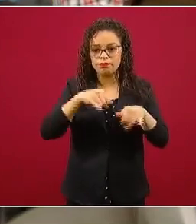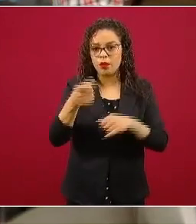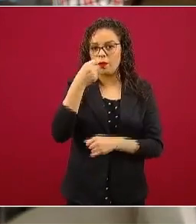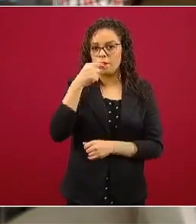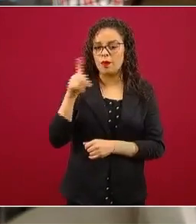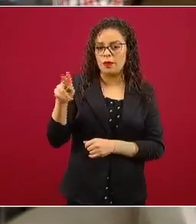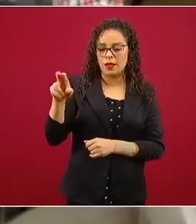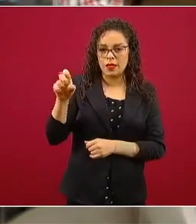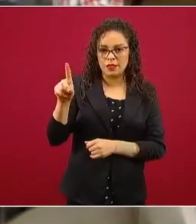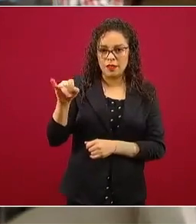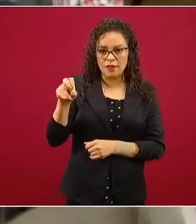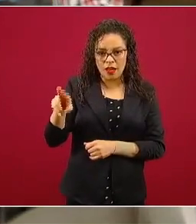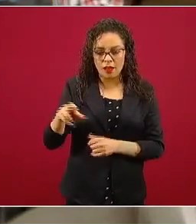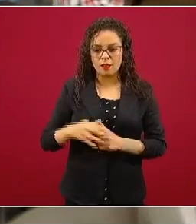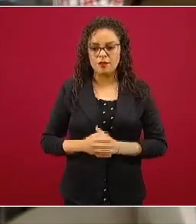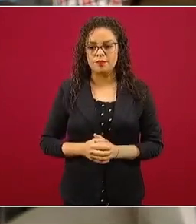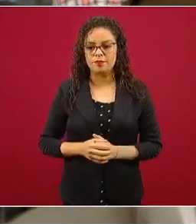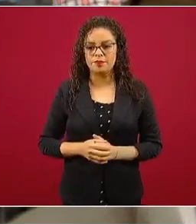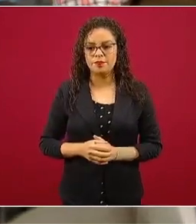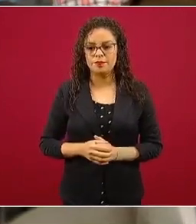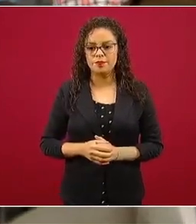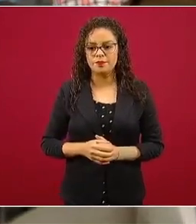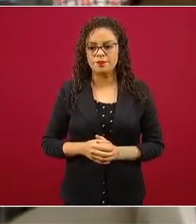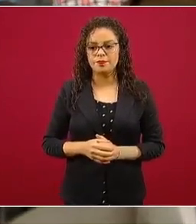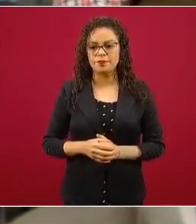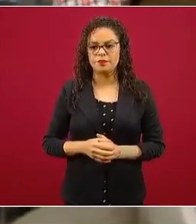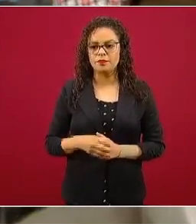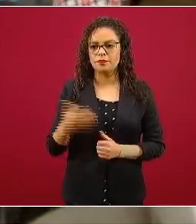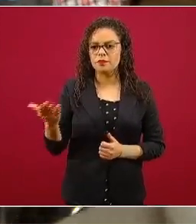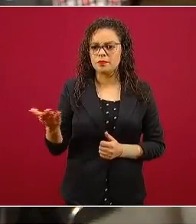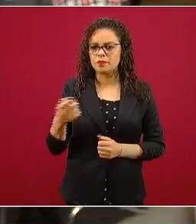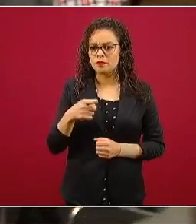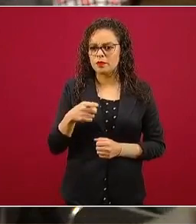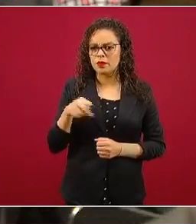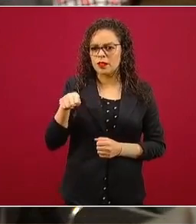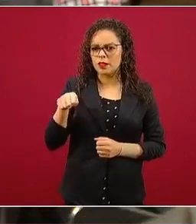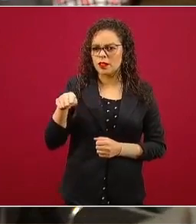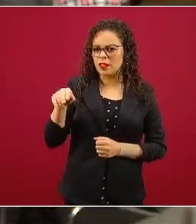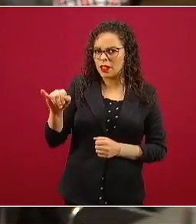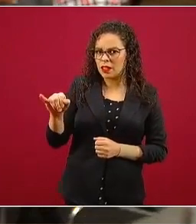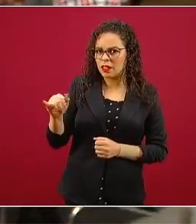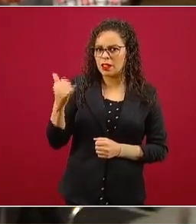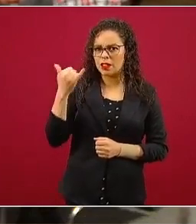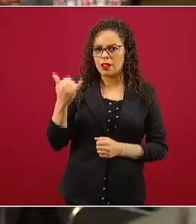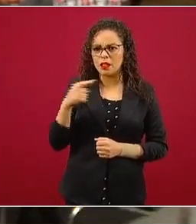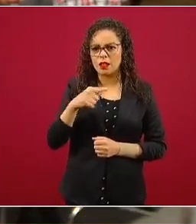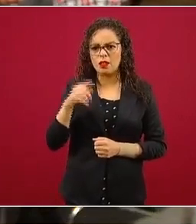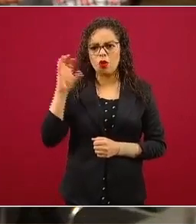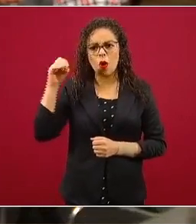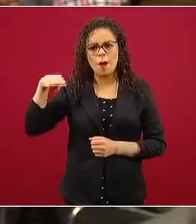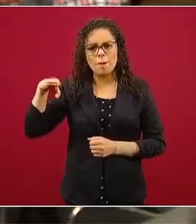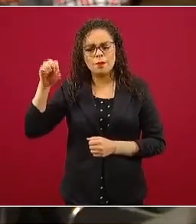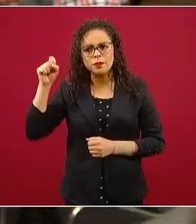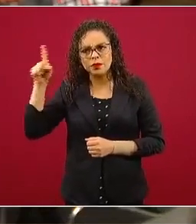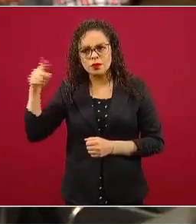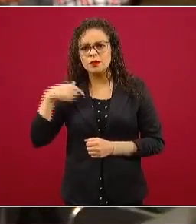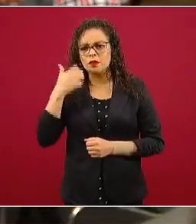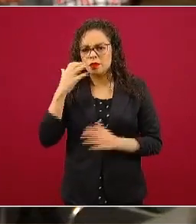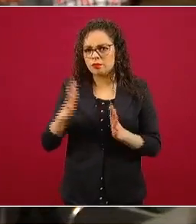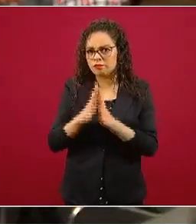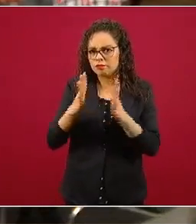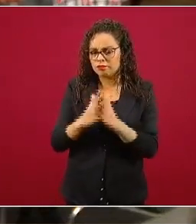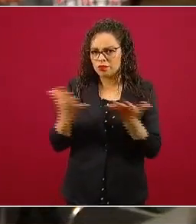estamos participando en uno del NI y queremos participar en uno de la OMS. ¿Cómo funciona?